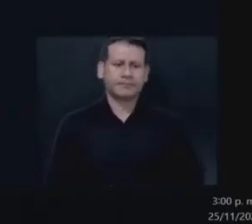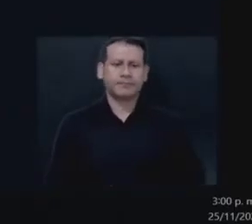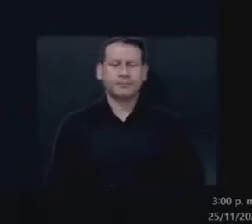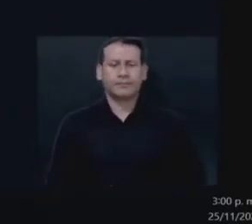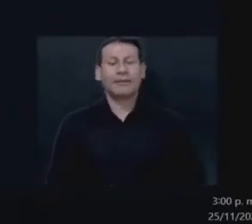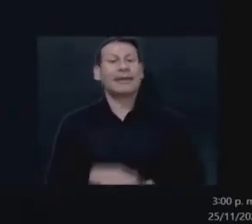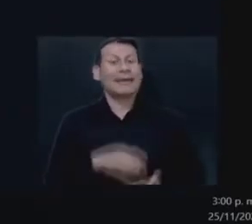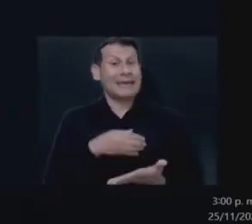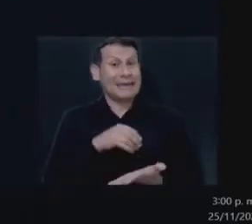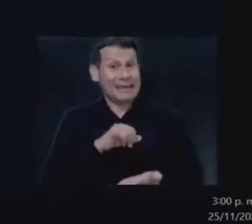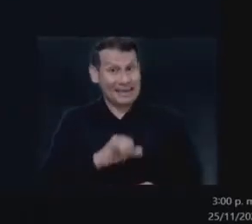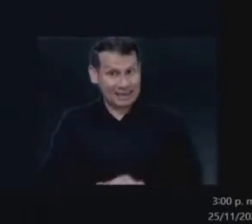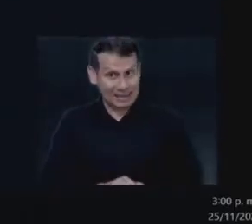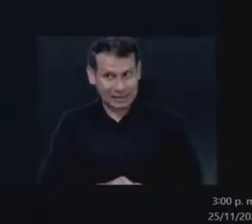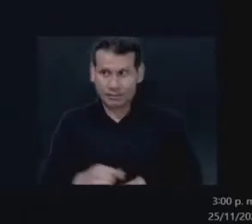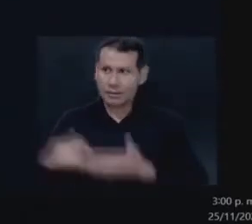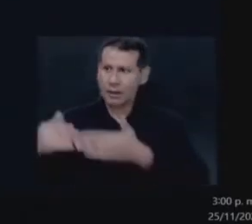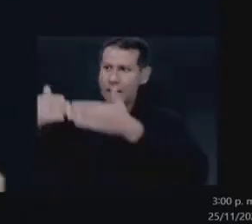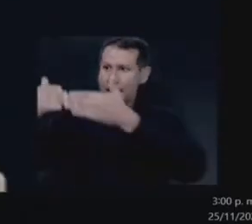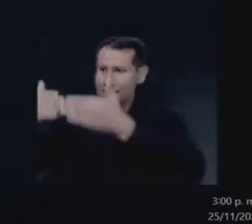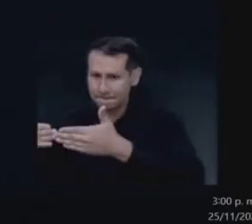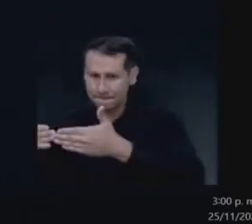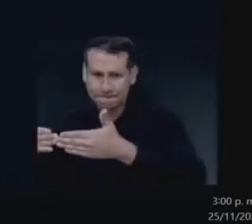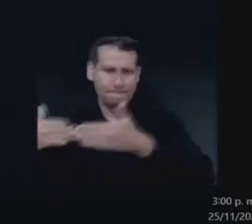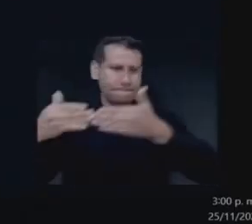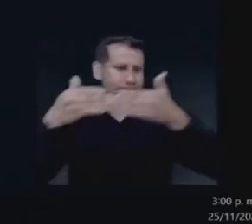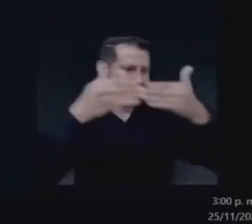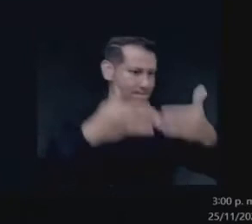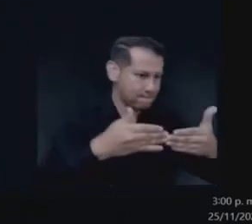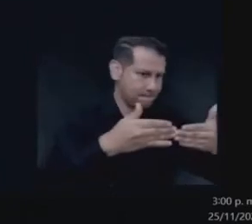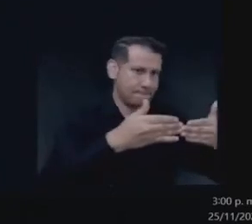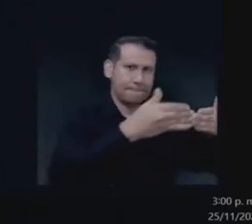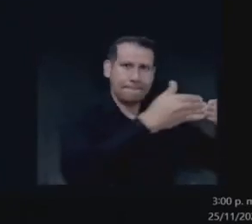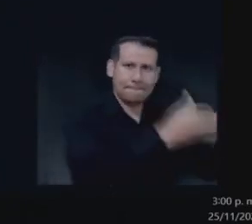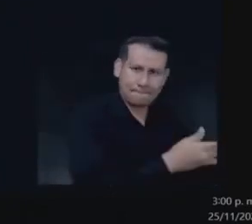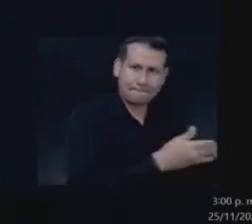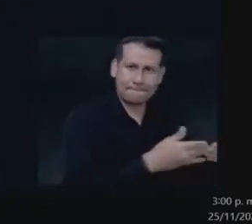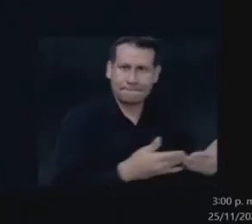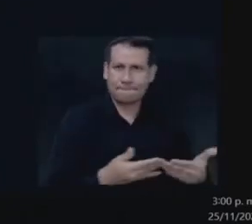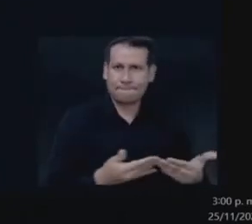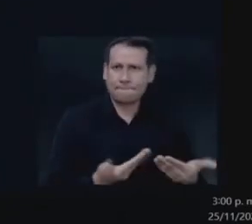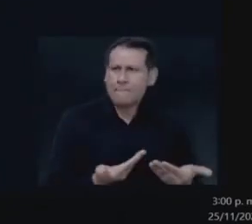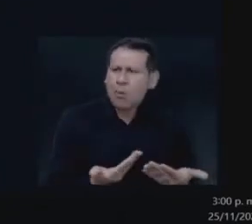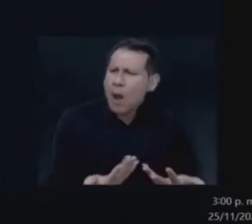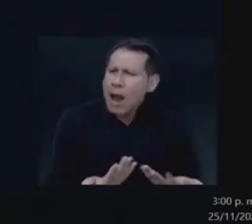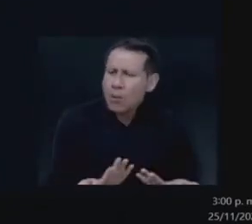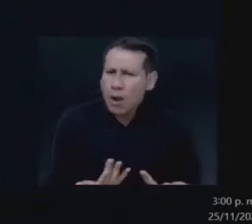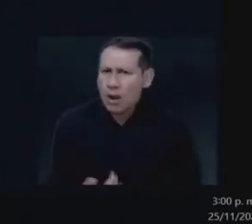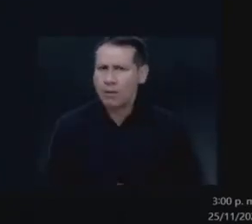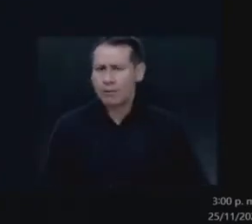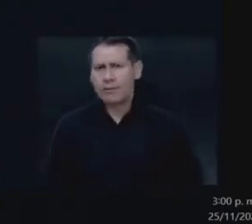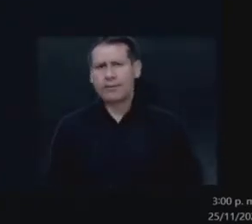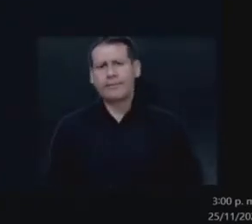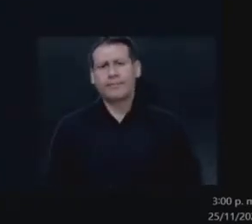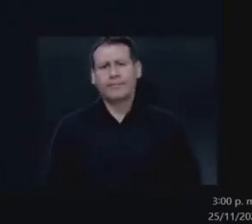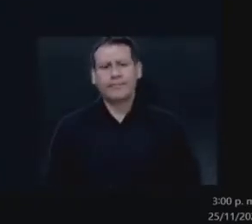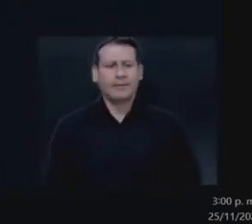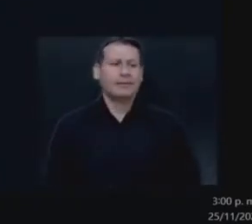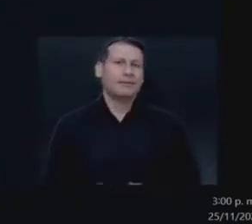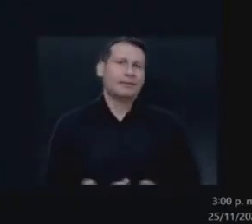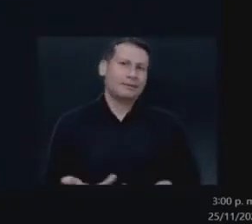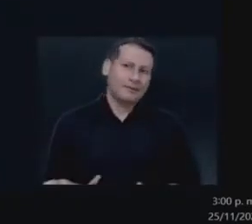cuáles son esas barreras. Y muchas veces tienen que ver con la informalidad